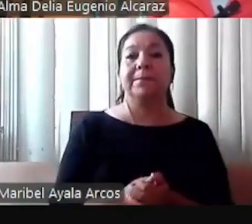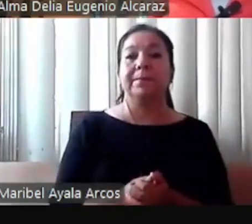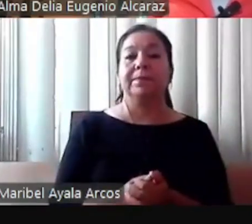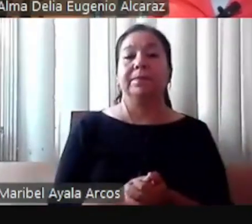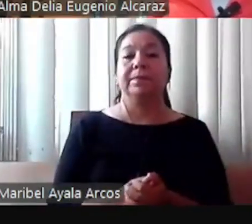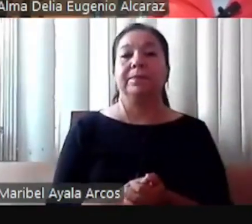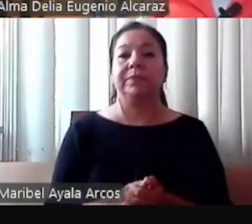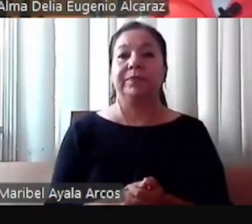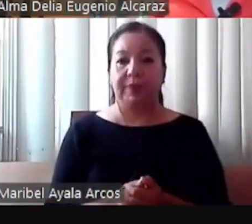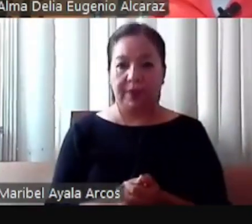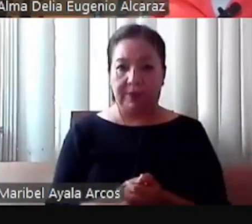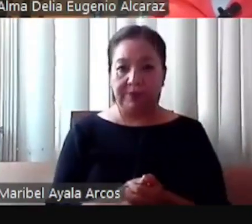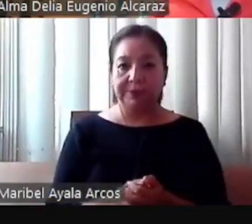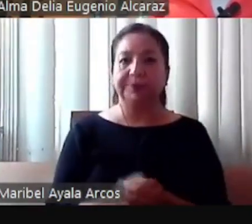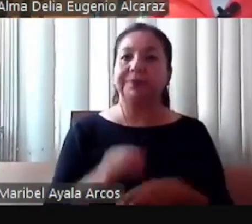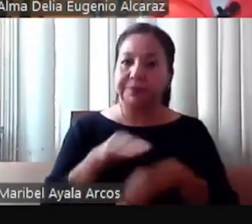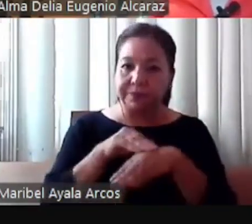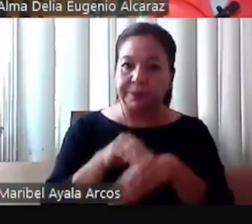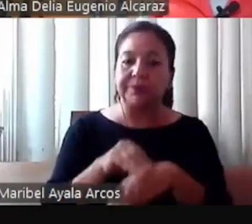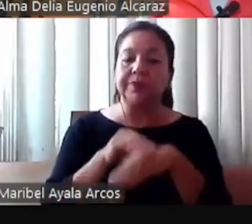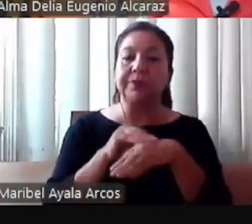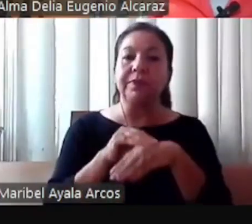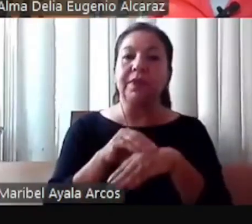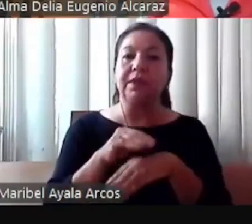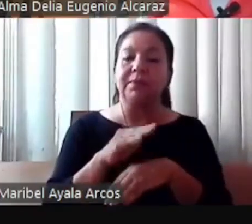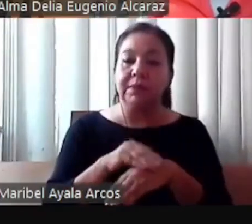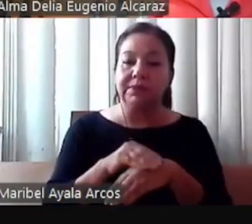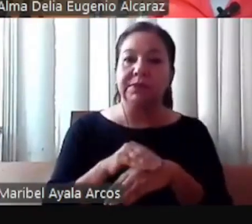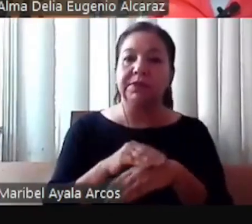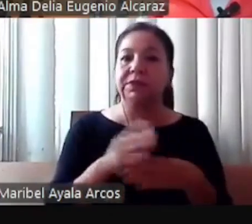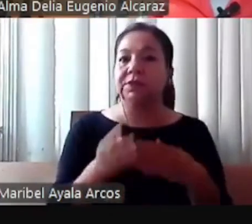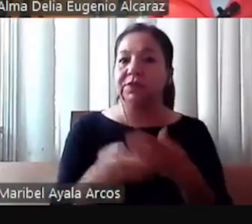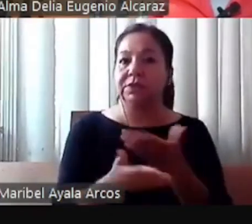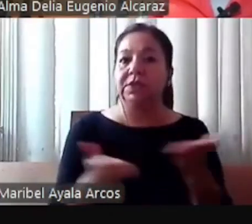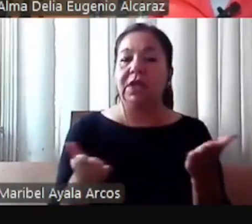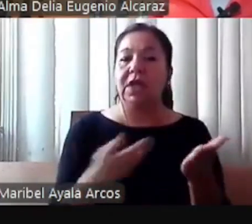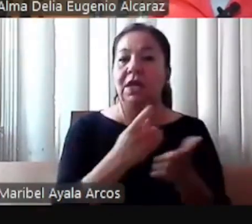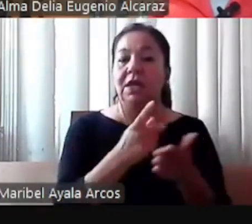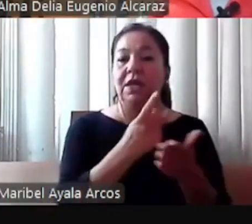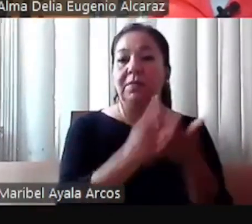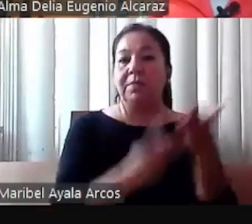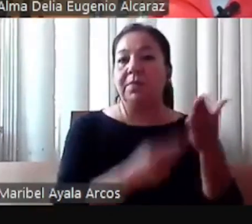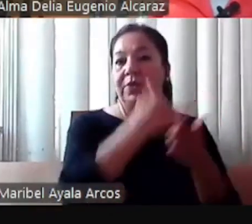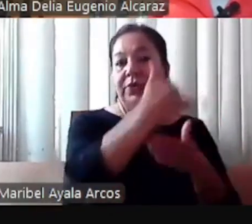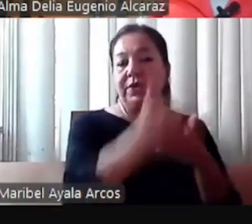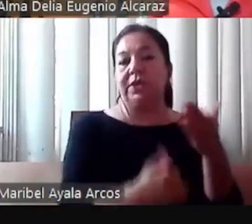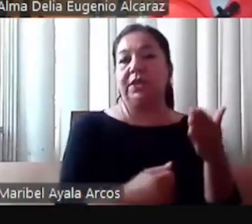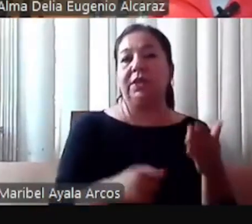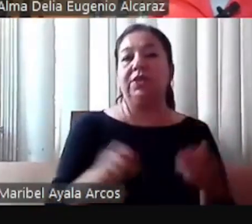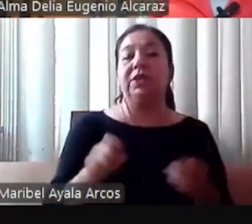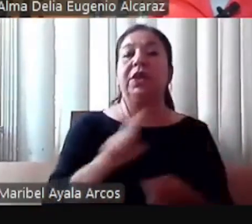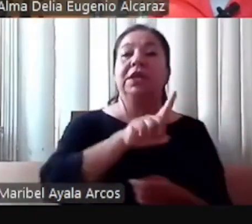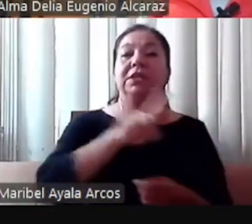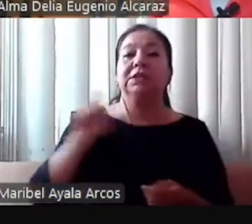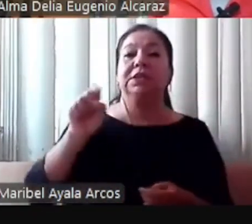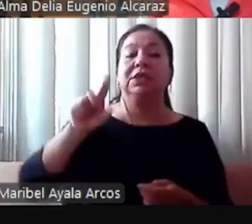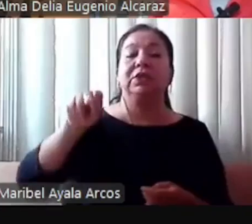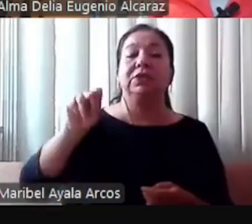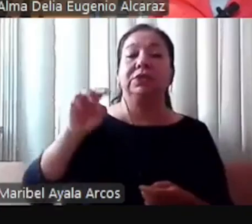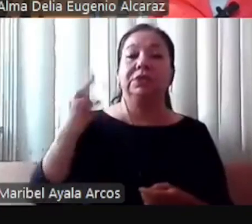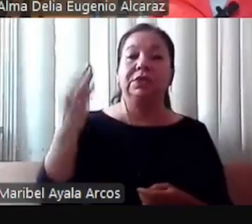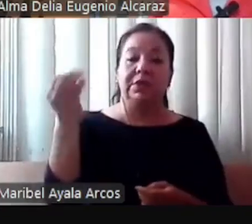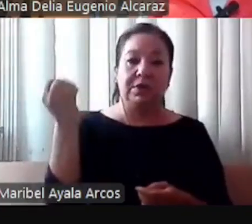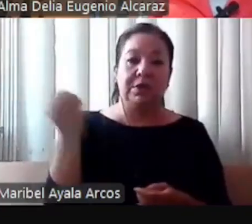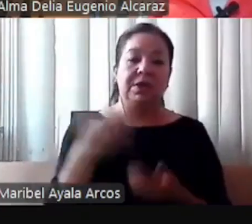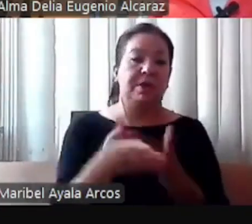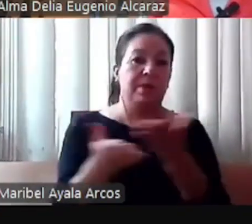Con su autorización, magistrada presidenta, me permito dar cuenta con el proyecto de resolución relativo al juicio de la ciudadanía 189 de este año, el cual se somete a consideración de este